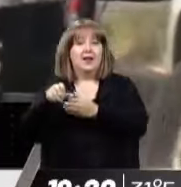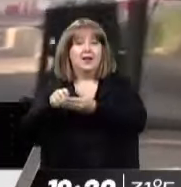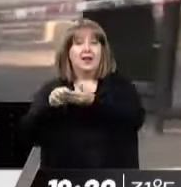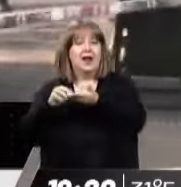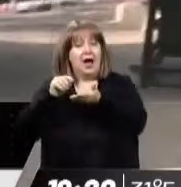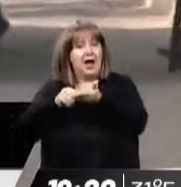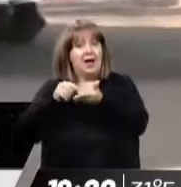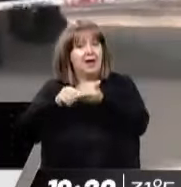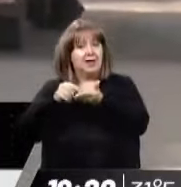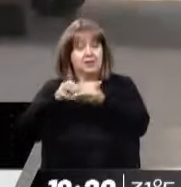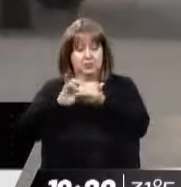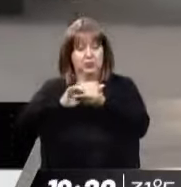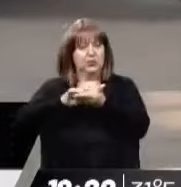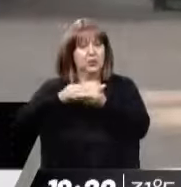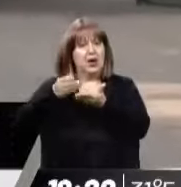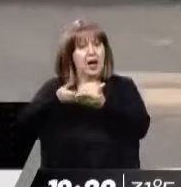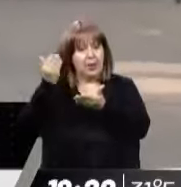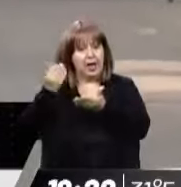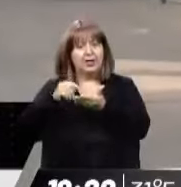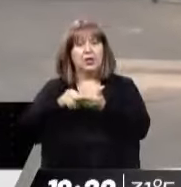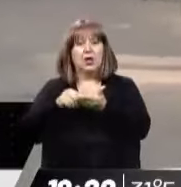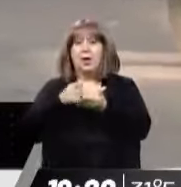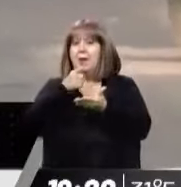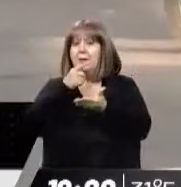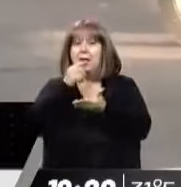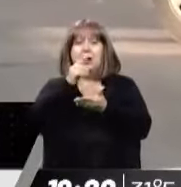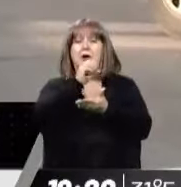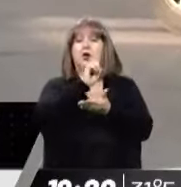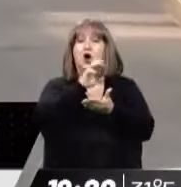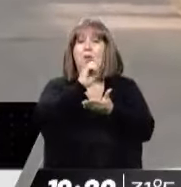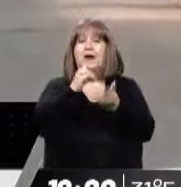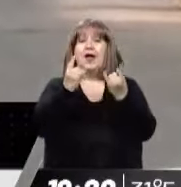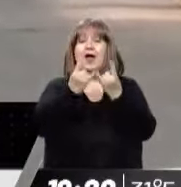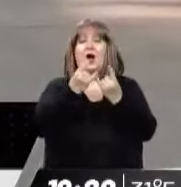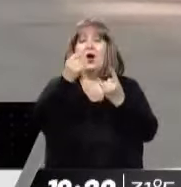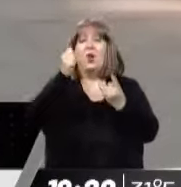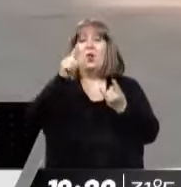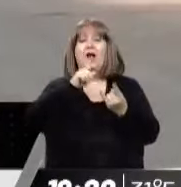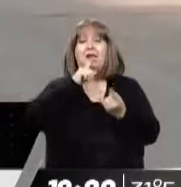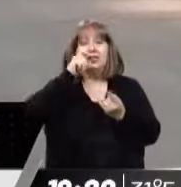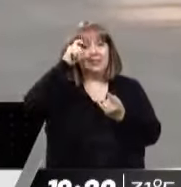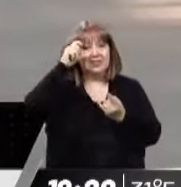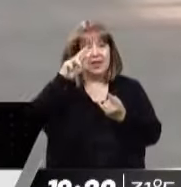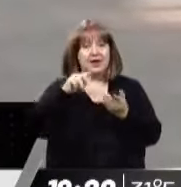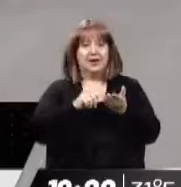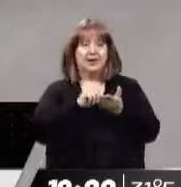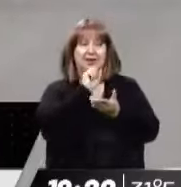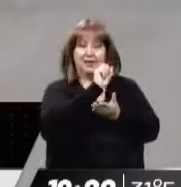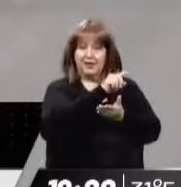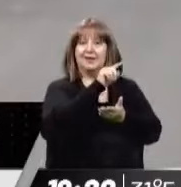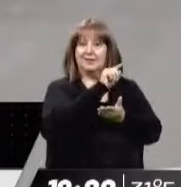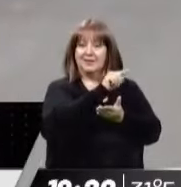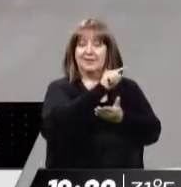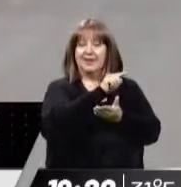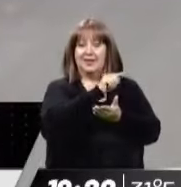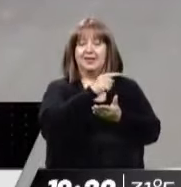nombre, sí habían algunos lineamientos en cuanto a las llamadas telefónicas, en donde las últimas